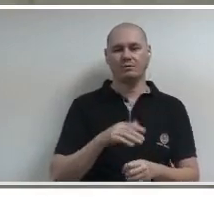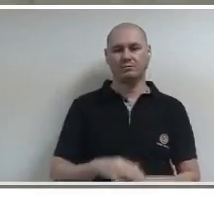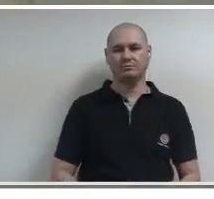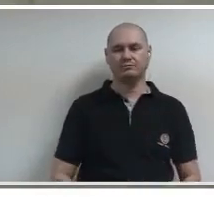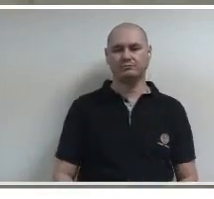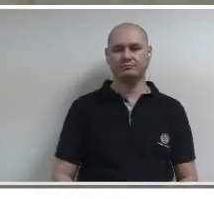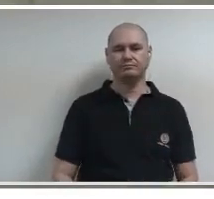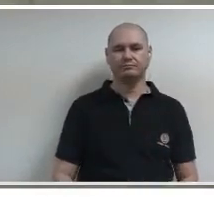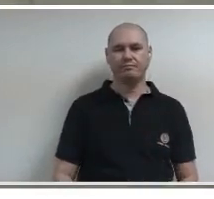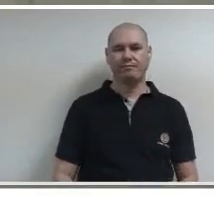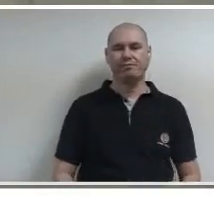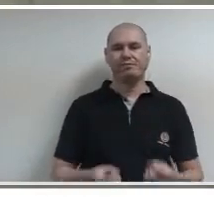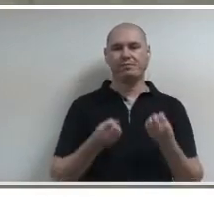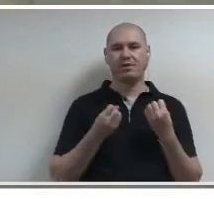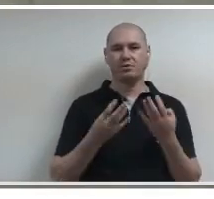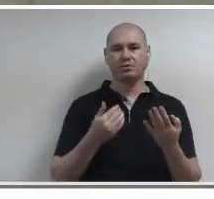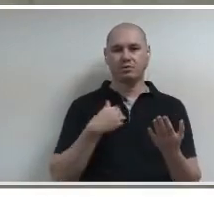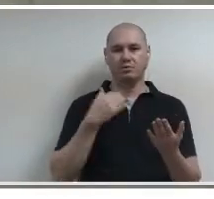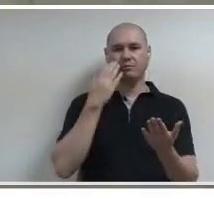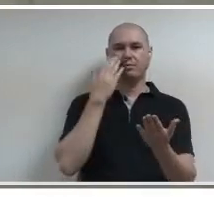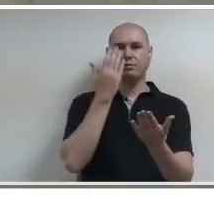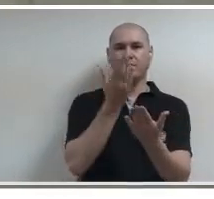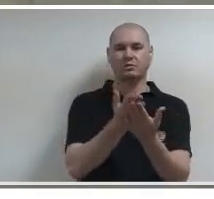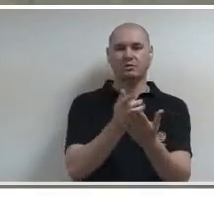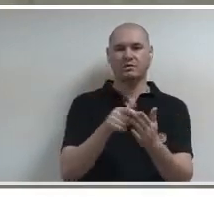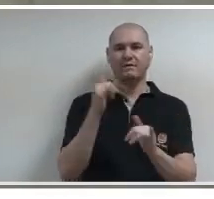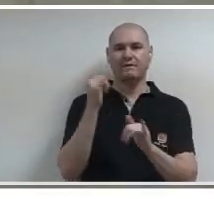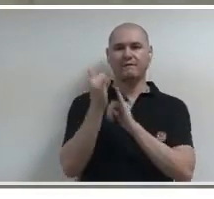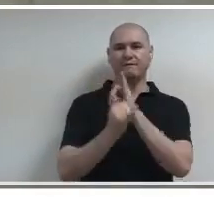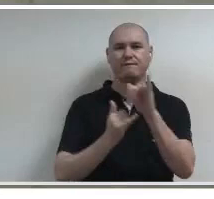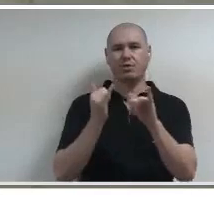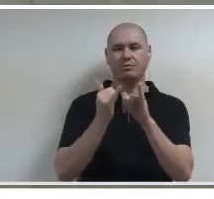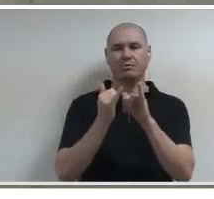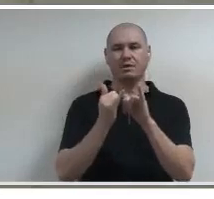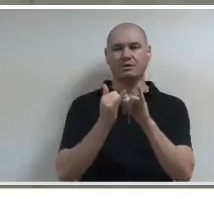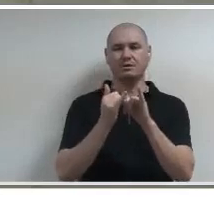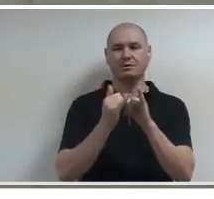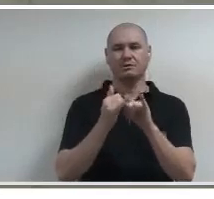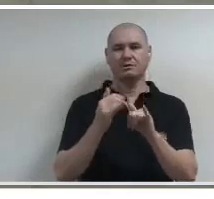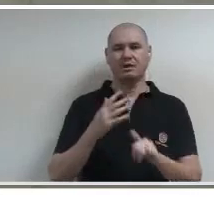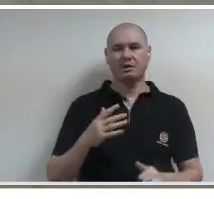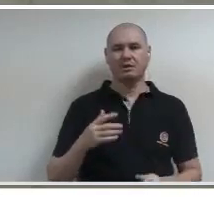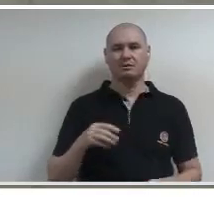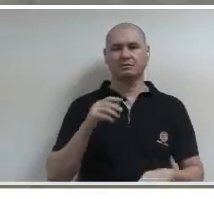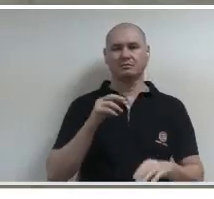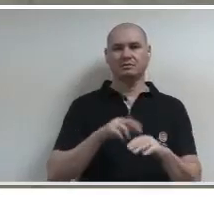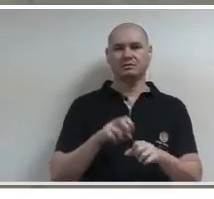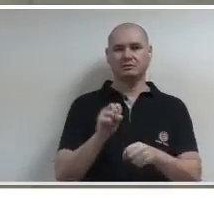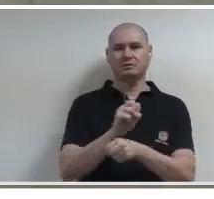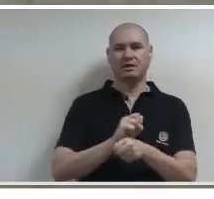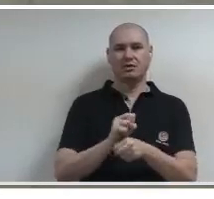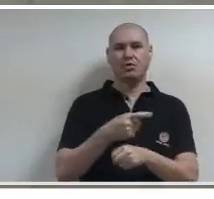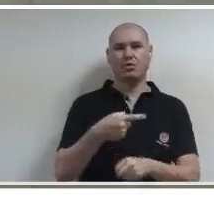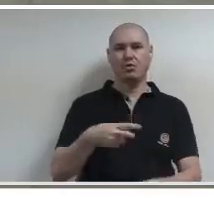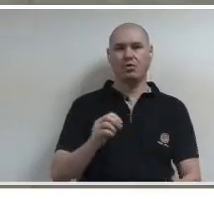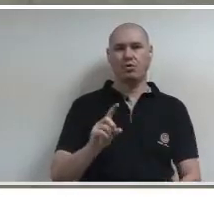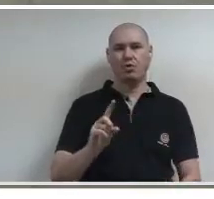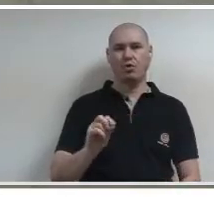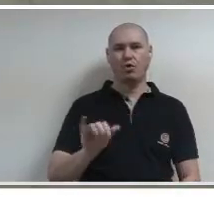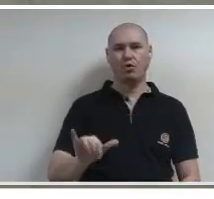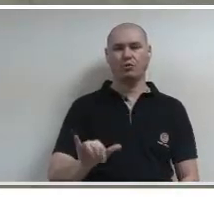Estaba de bebé, ahorita hay una cosa. Remitir ya el informe recibido. Juzgado, fuera, ve. Acordamos, Bellero